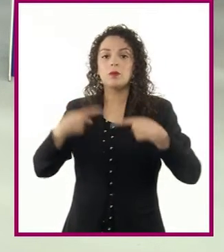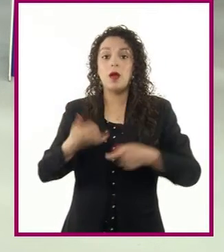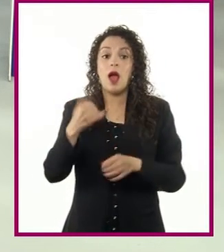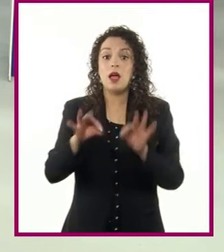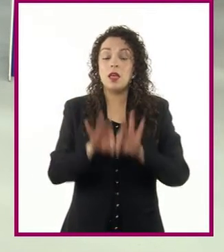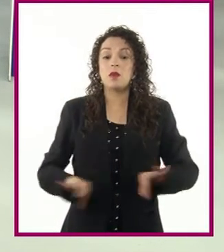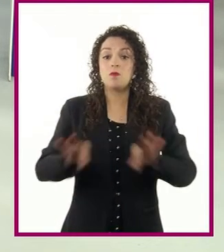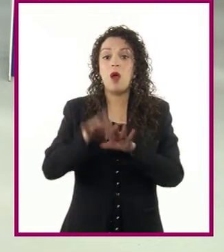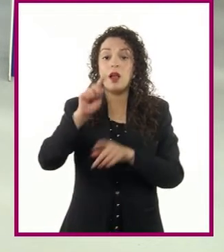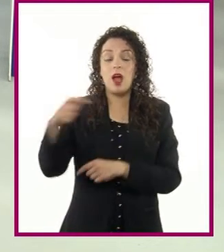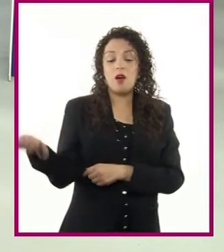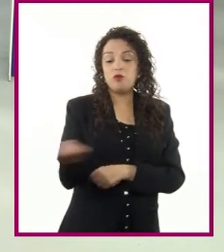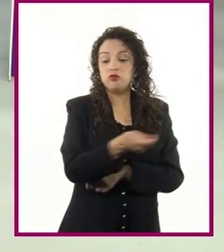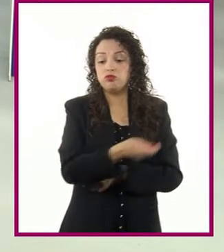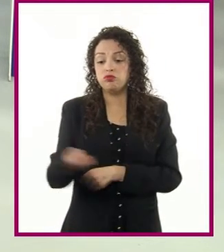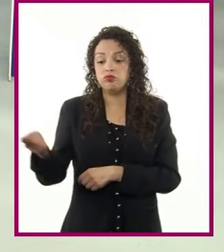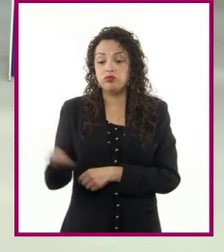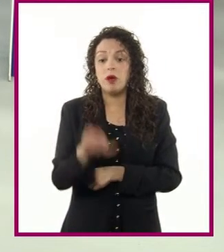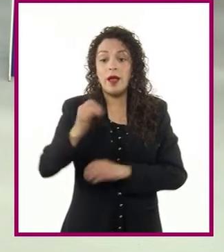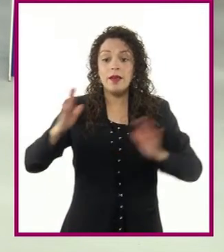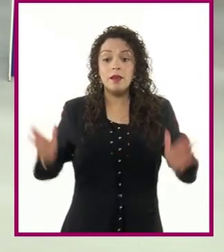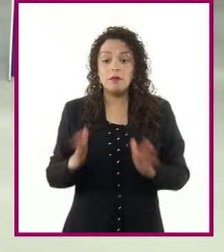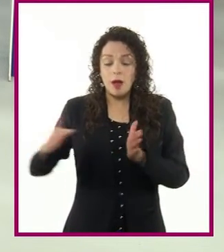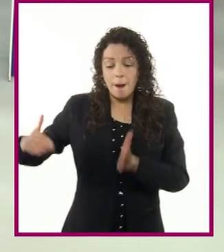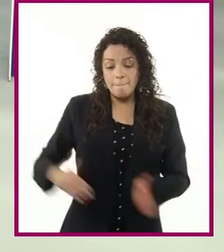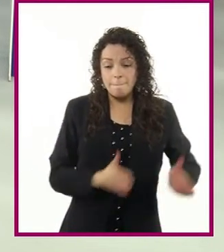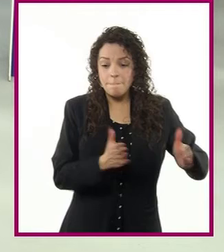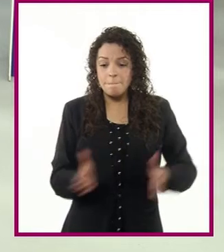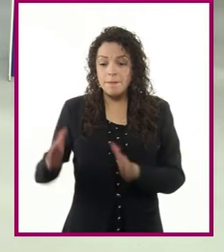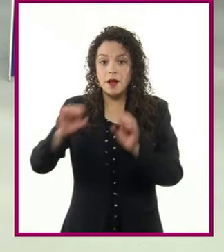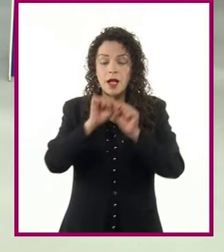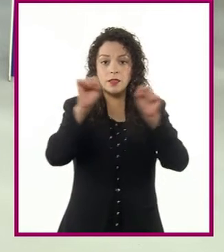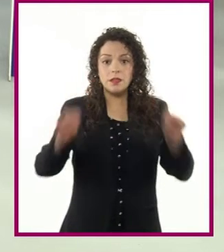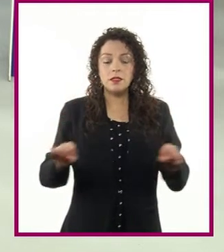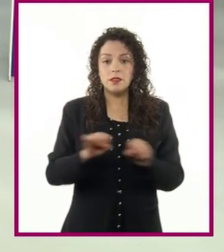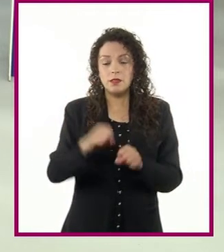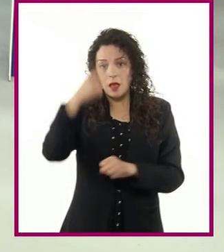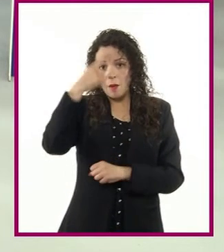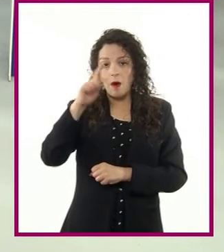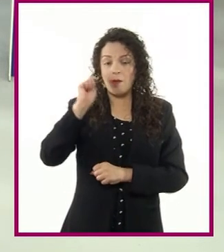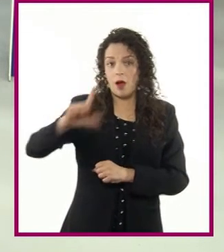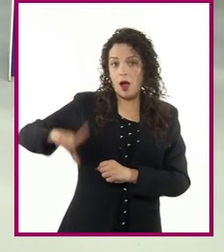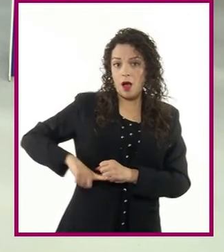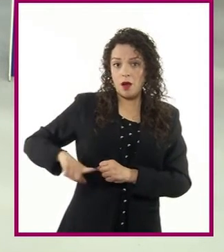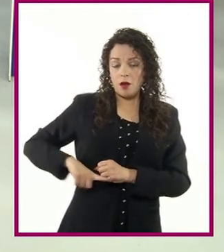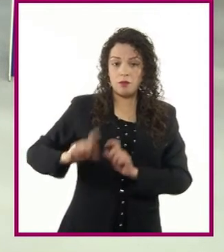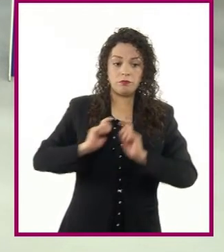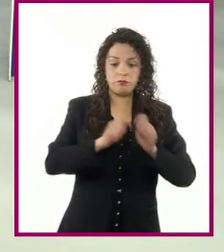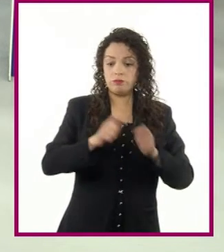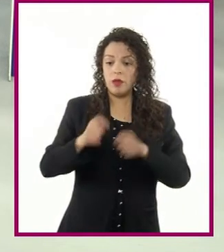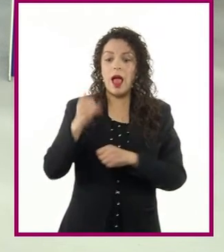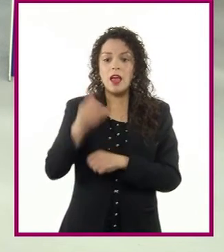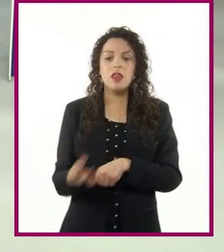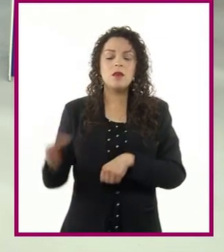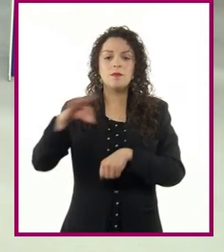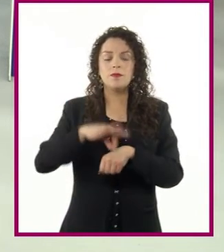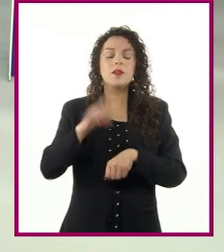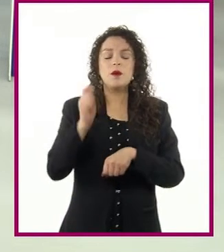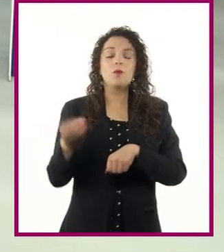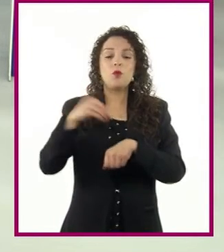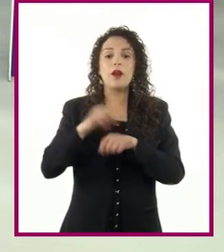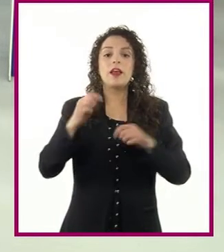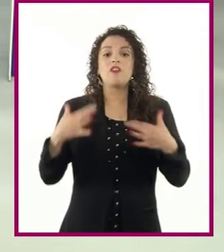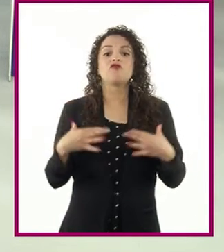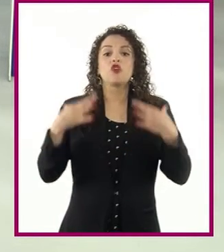fomentó la construcción de caminos, creó un sistema público de diligencias y fundó compañías de comercio para competir con